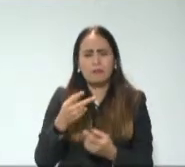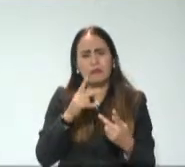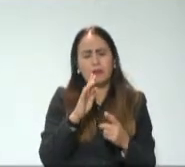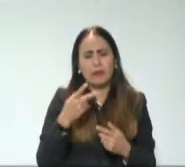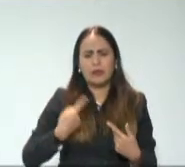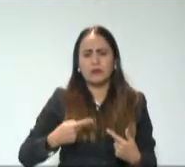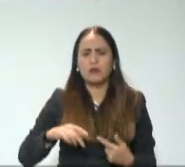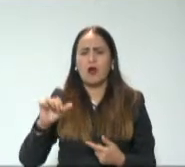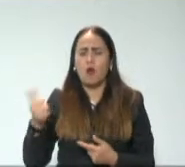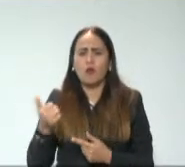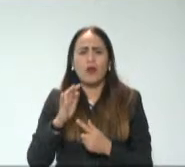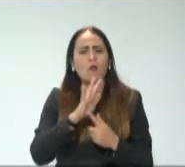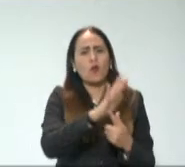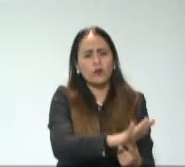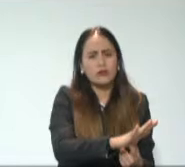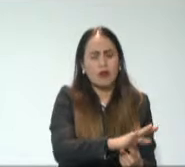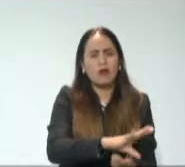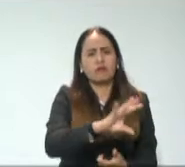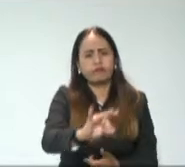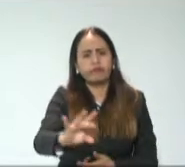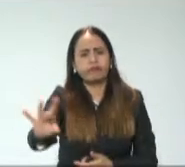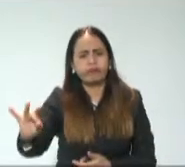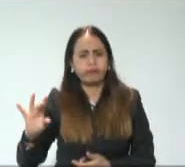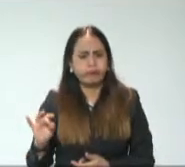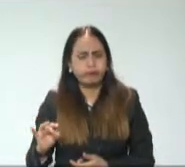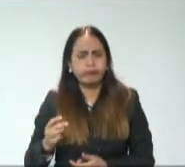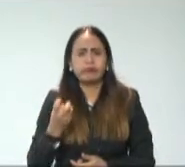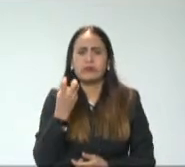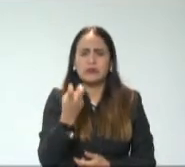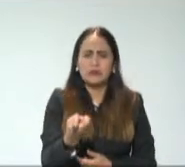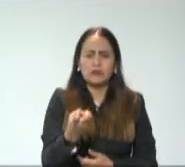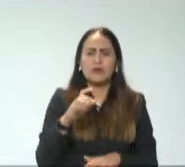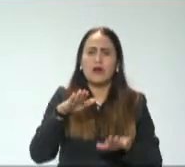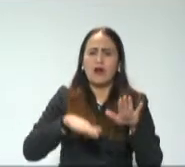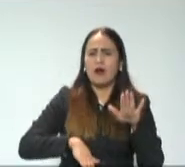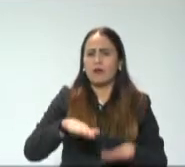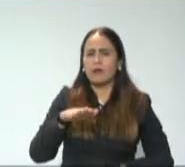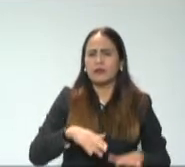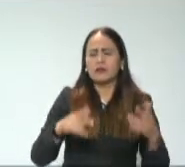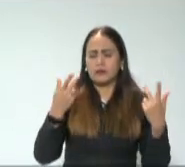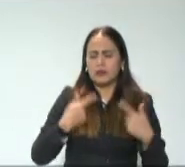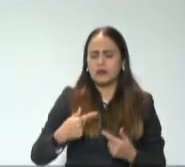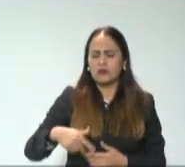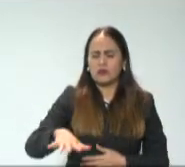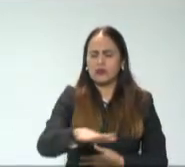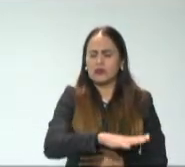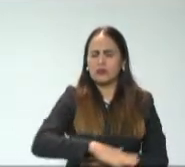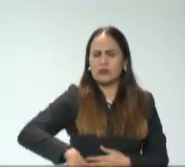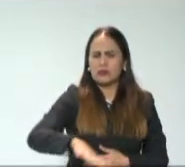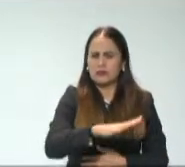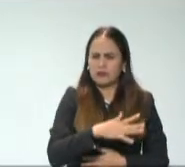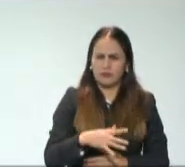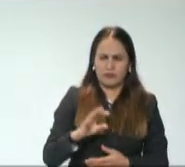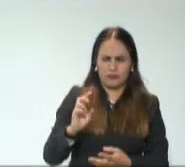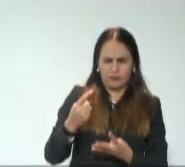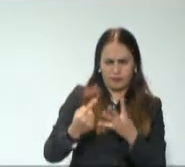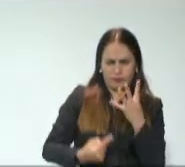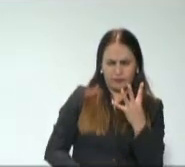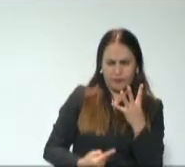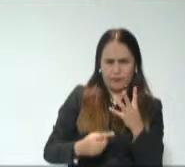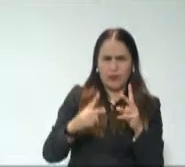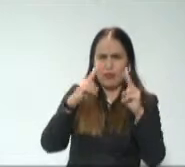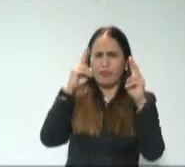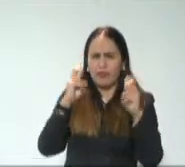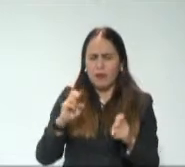manera y esto puede llegar a interpretar por parte de la ciudadanía que todo lo que corresponde a ayuda